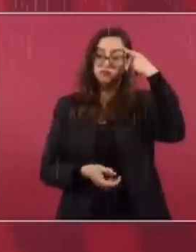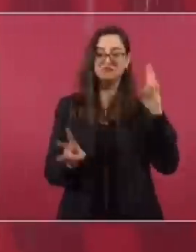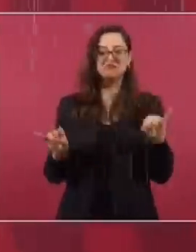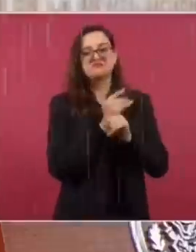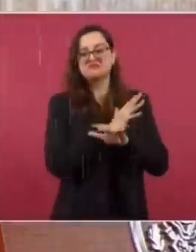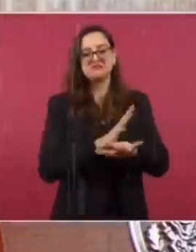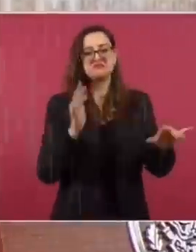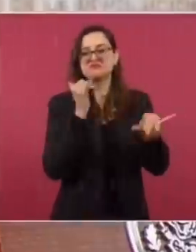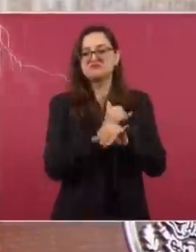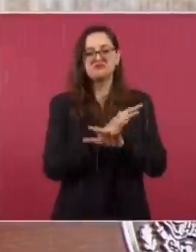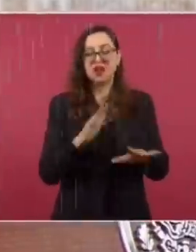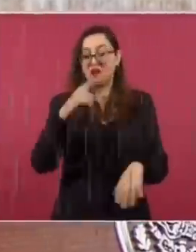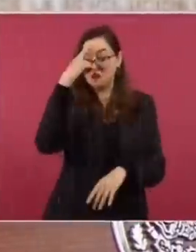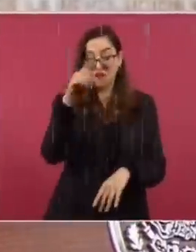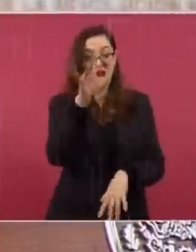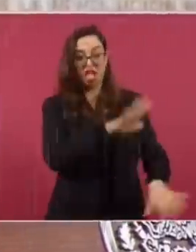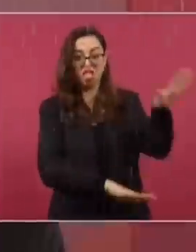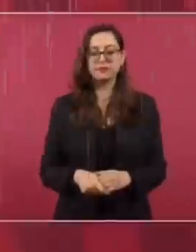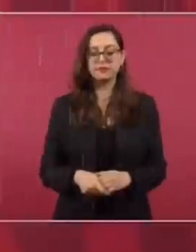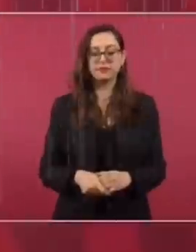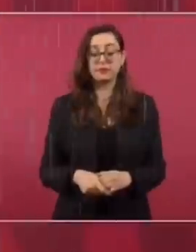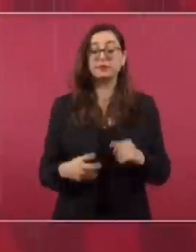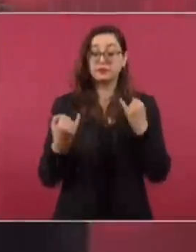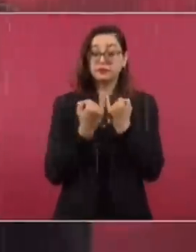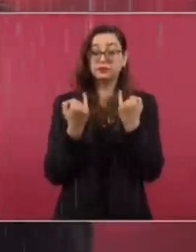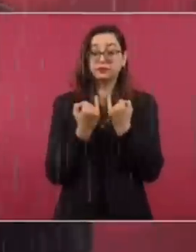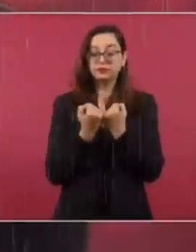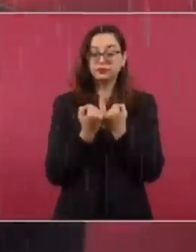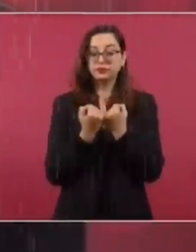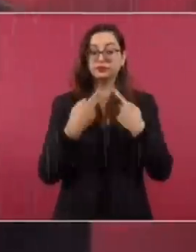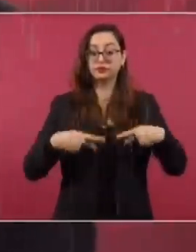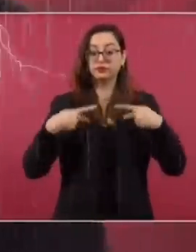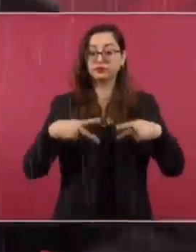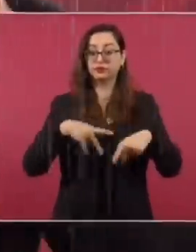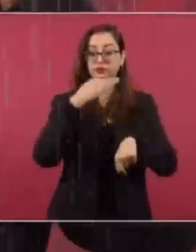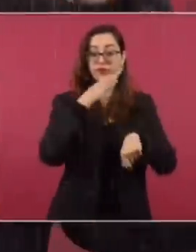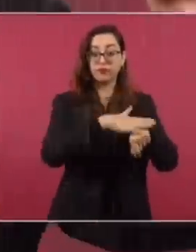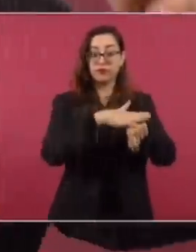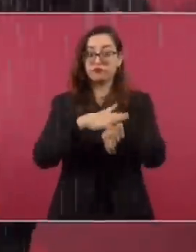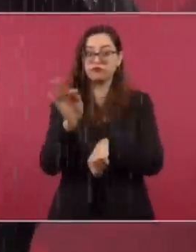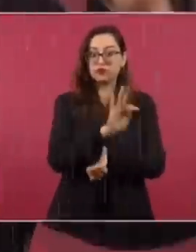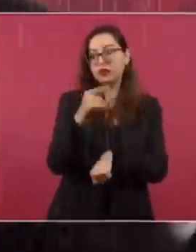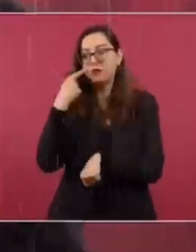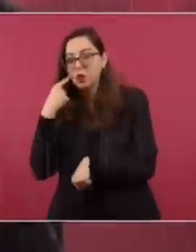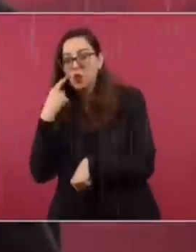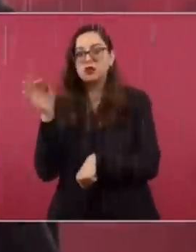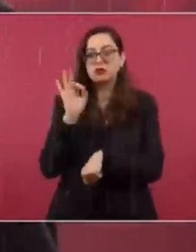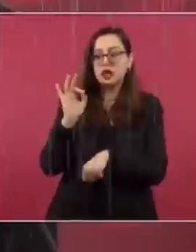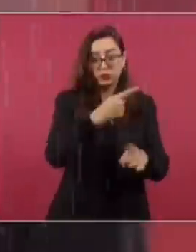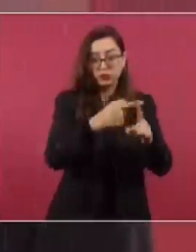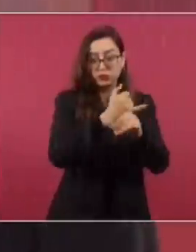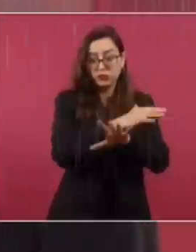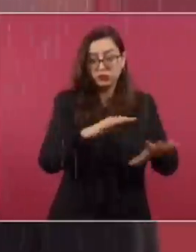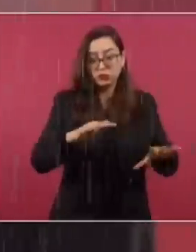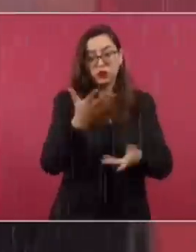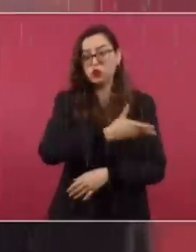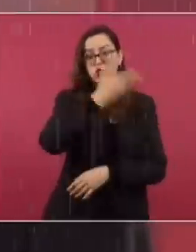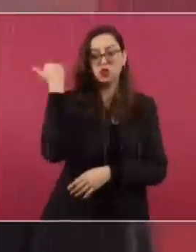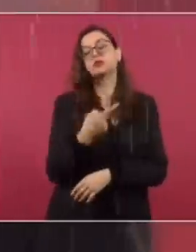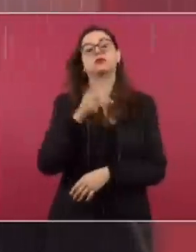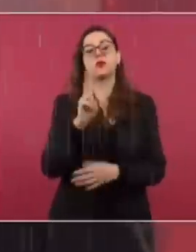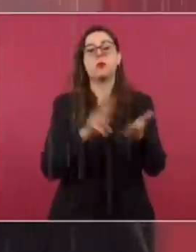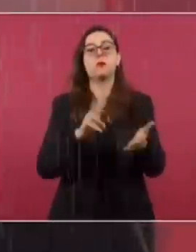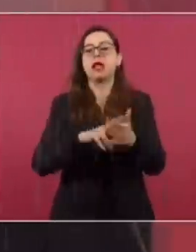mucha información y ya no se deja manipular. También hago un llamado a la gente que pueda saber que nos ayuden. Pero la mejor